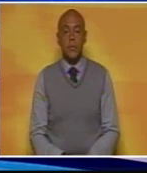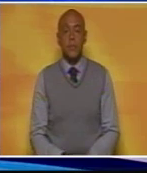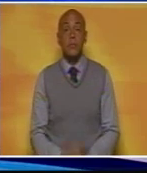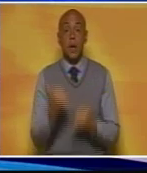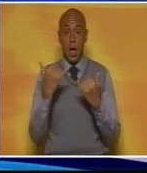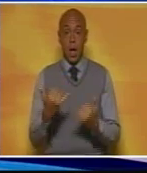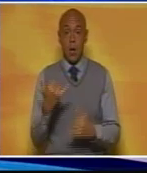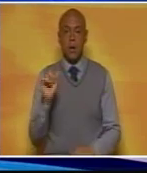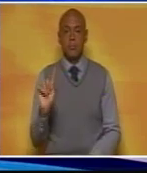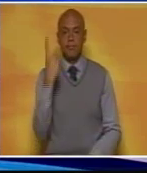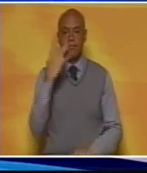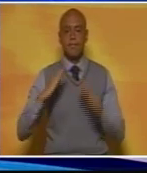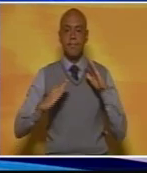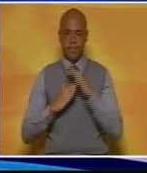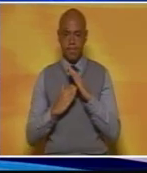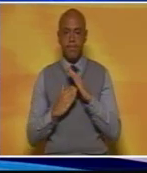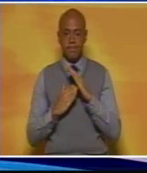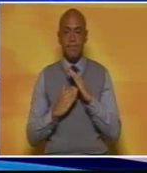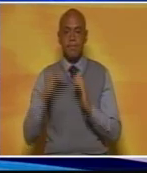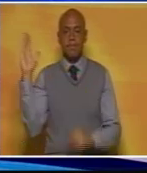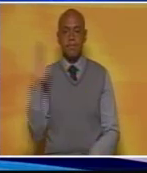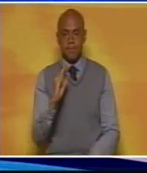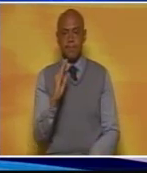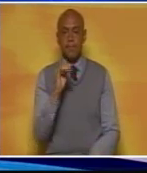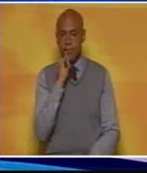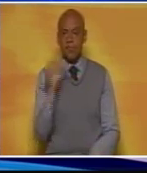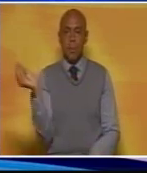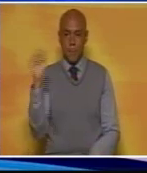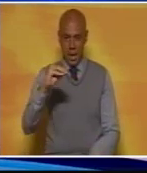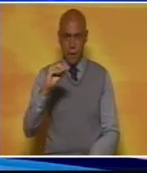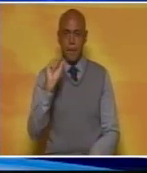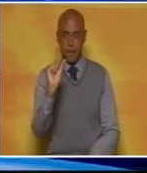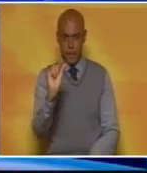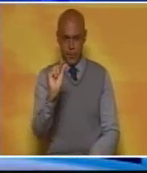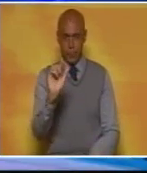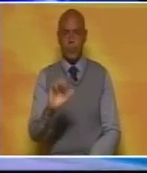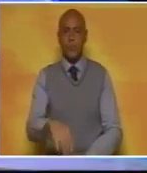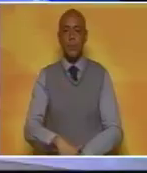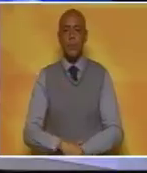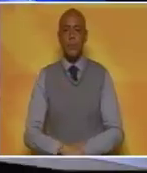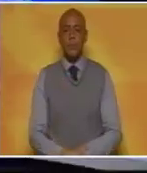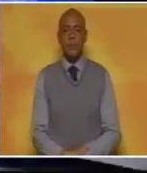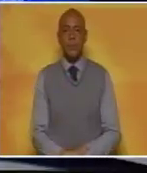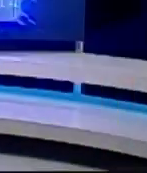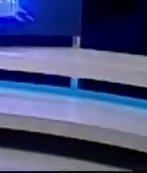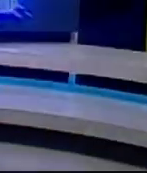Amigos, momento de realizar nuestra primera pausa. Al regreso, más información, no se aparten, ya volvemos.